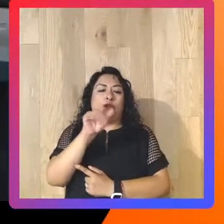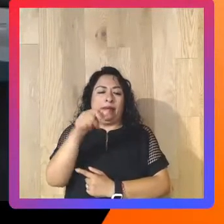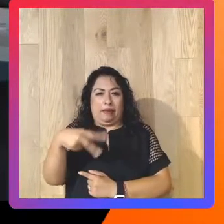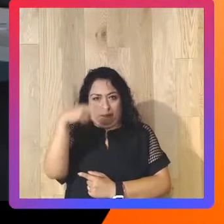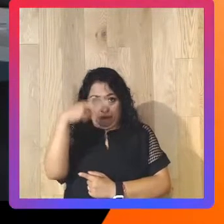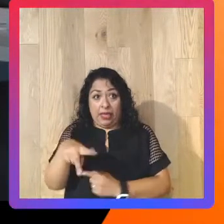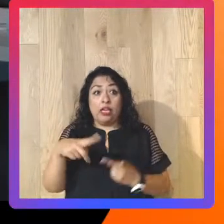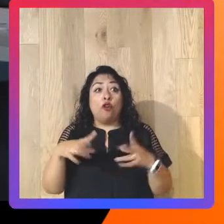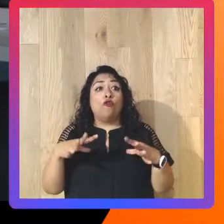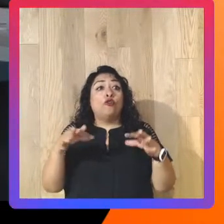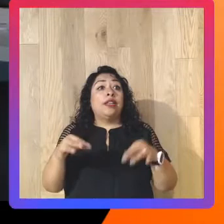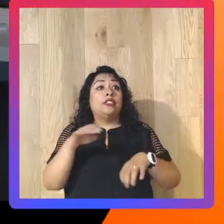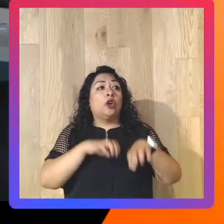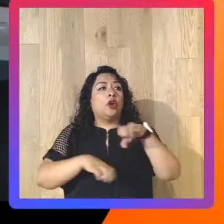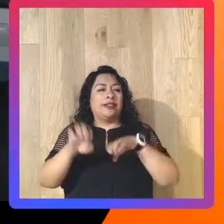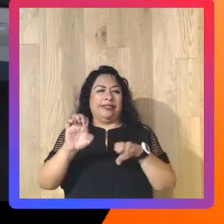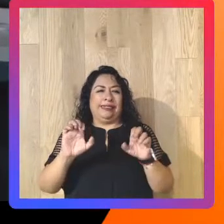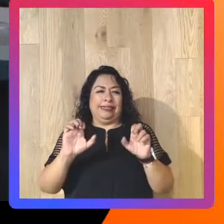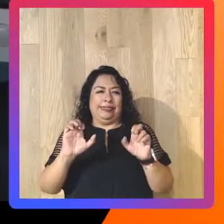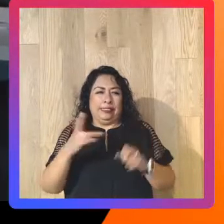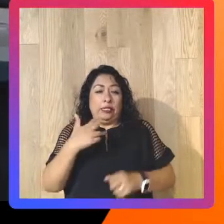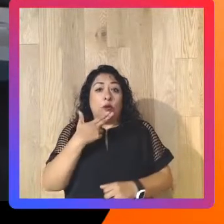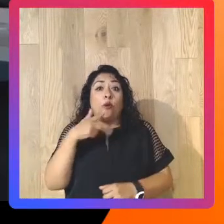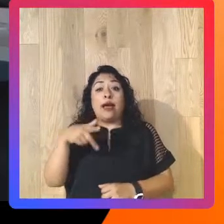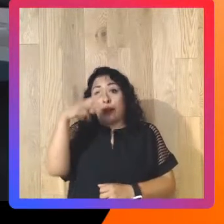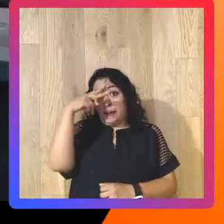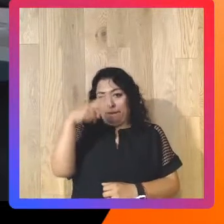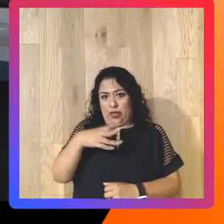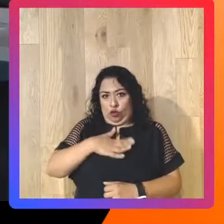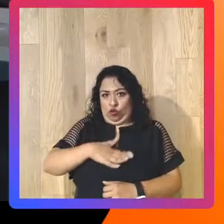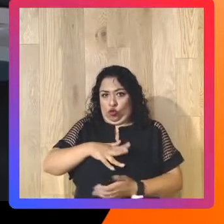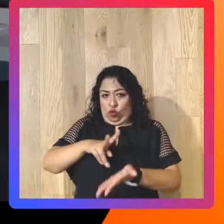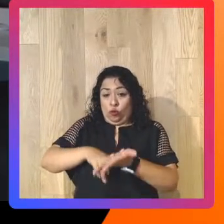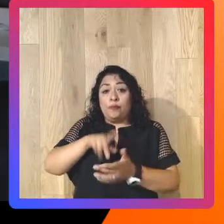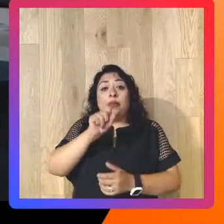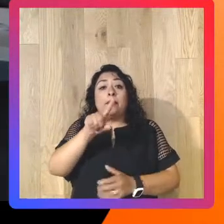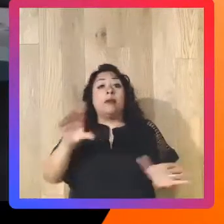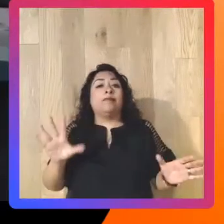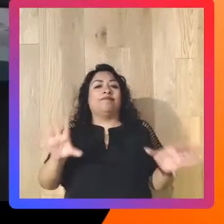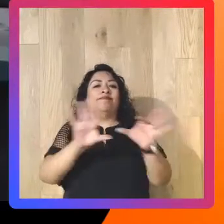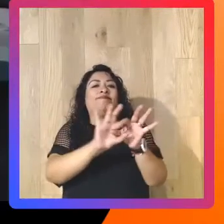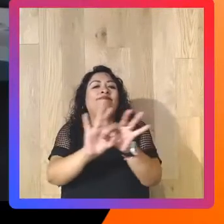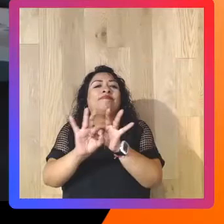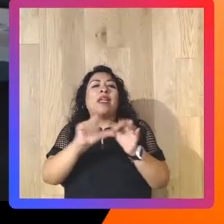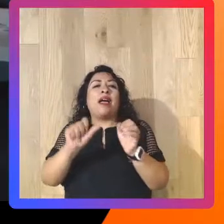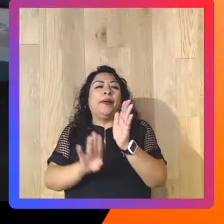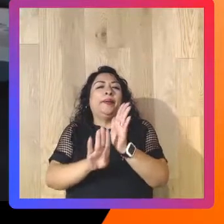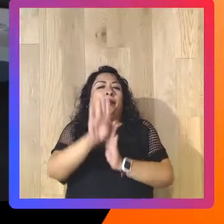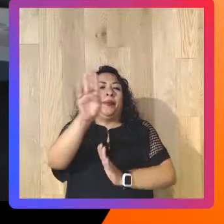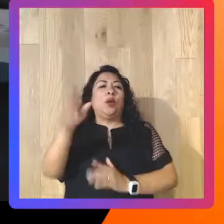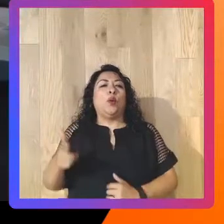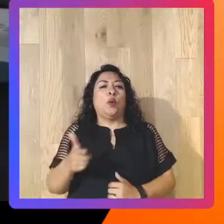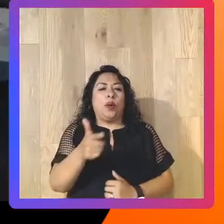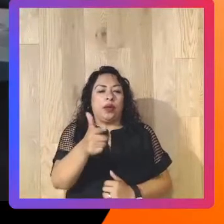la Fundación del Empresariado Chihuahuense, México Digno y la Alianza por la Prosperidad de